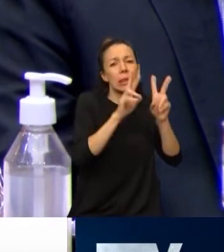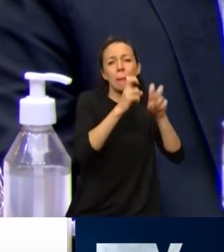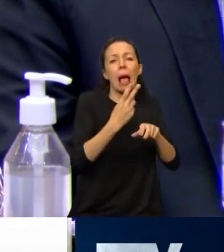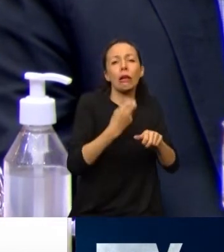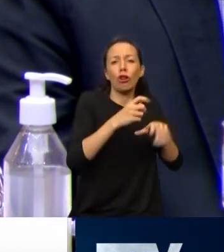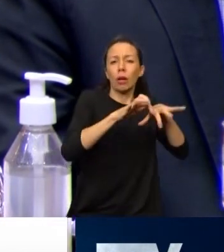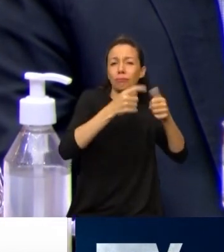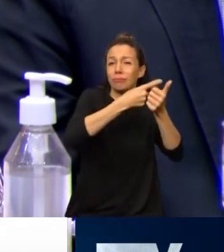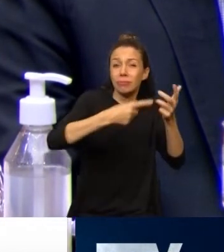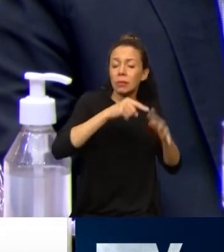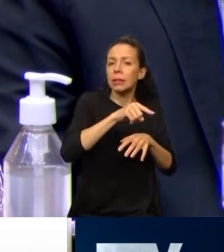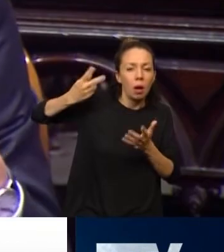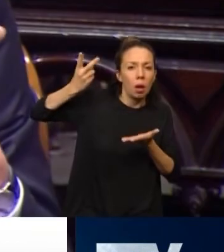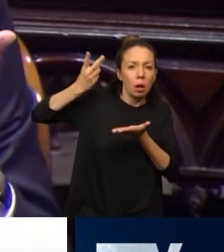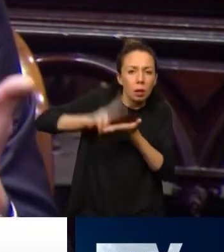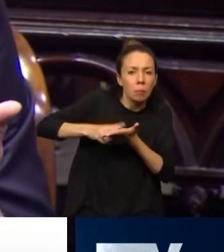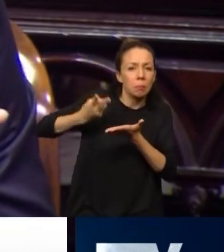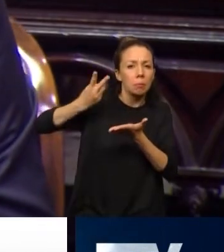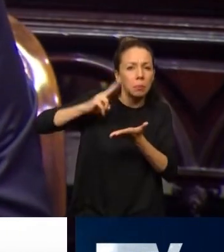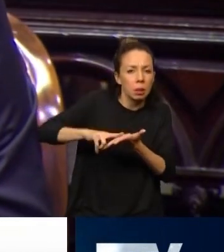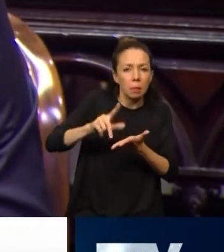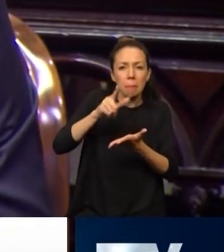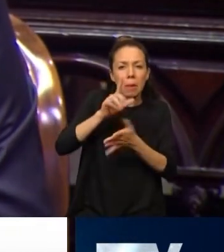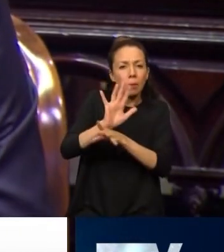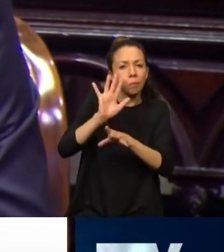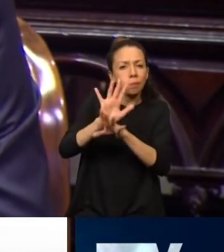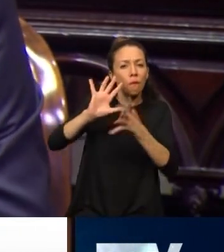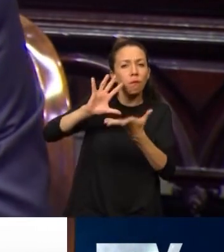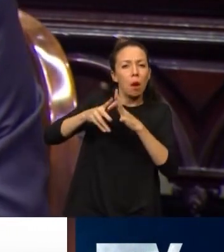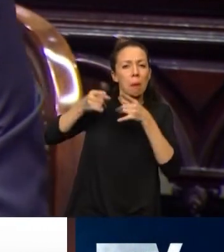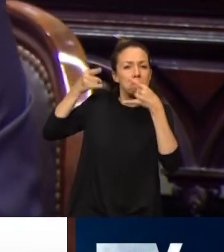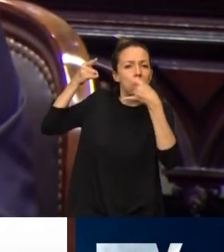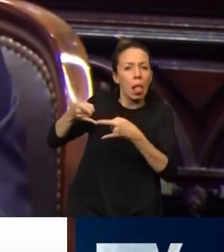una operación de crédito con ese organismo, de acuerdo a lo establecido en la Ley